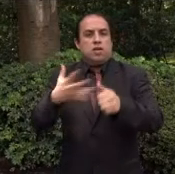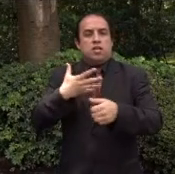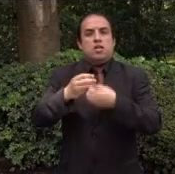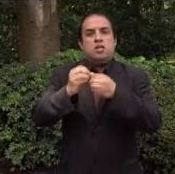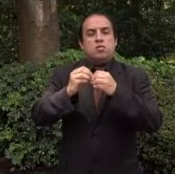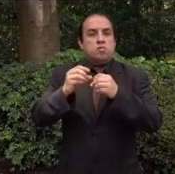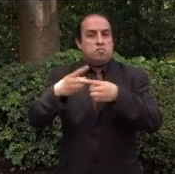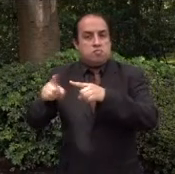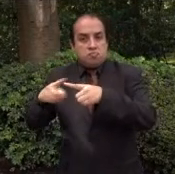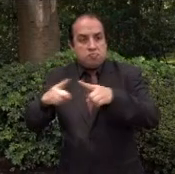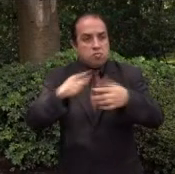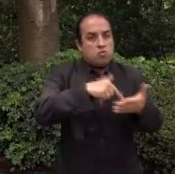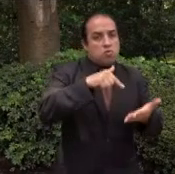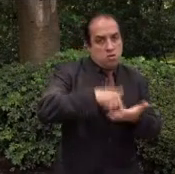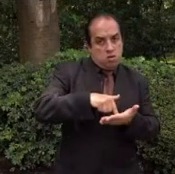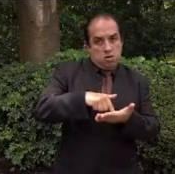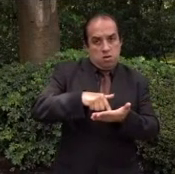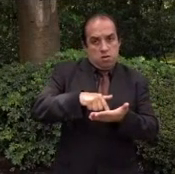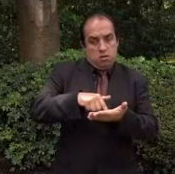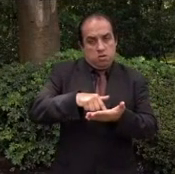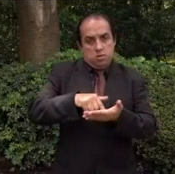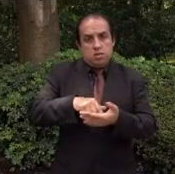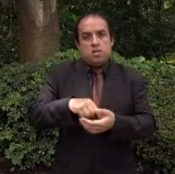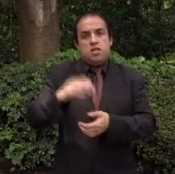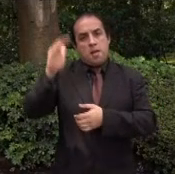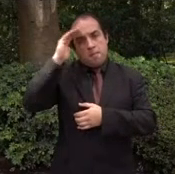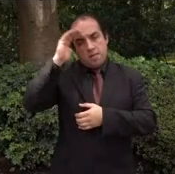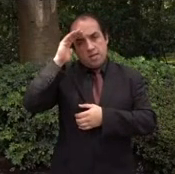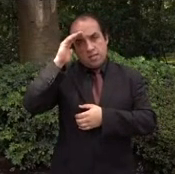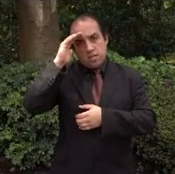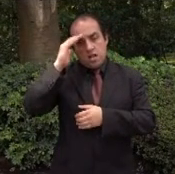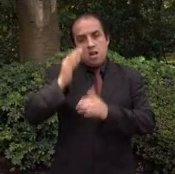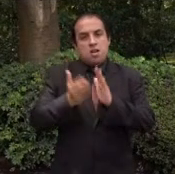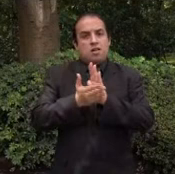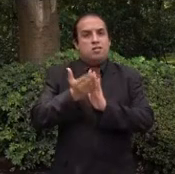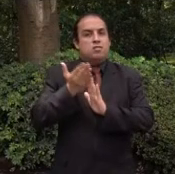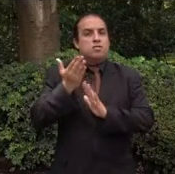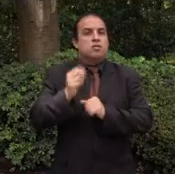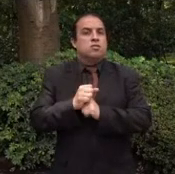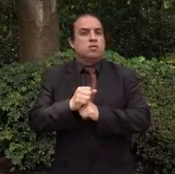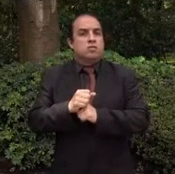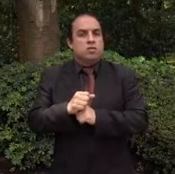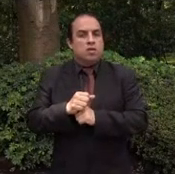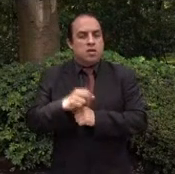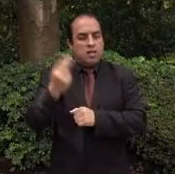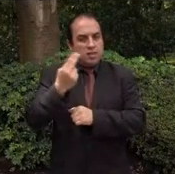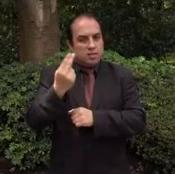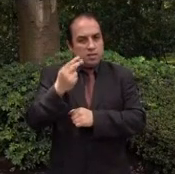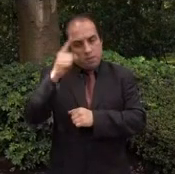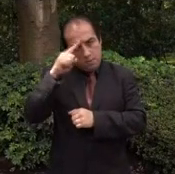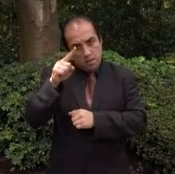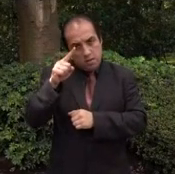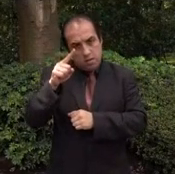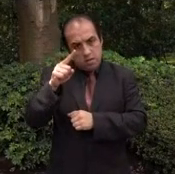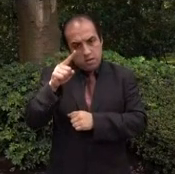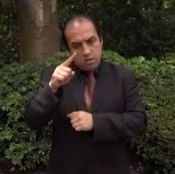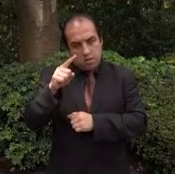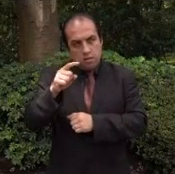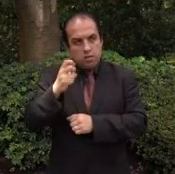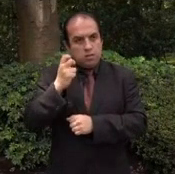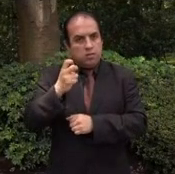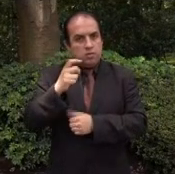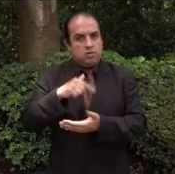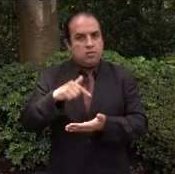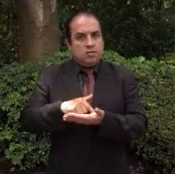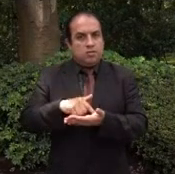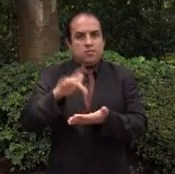este complejo y si se tiene pensado en la infraestructura de la conservación que se requieren para piezas de este tipo. Gracias.